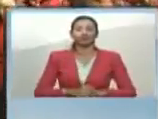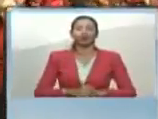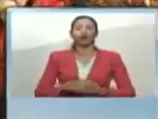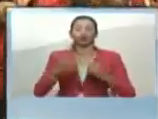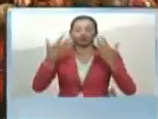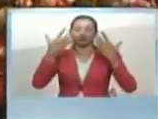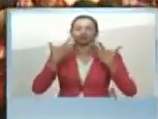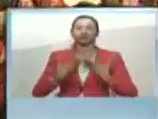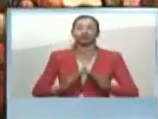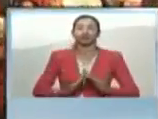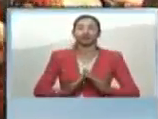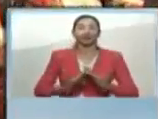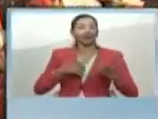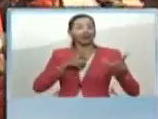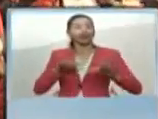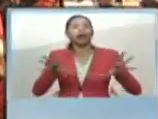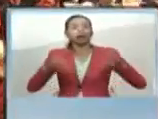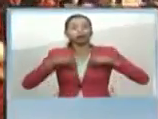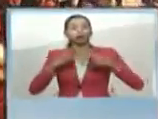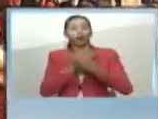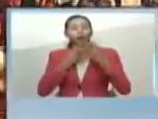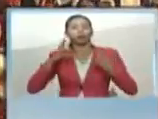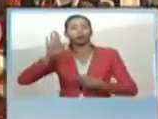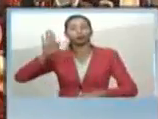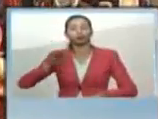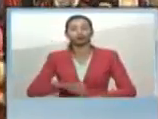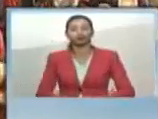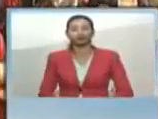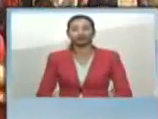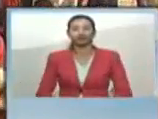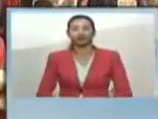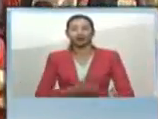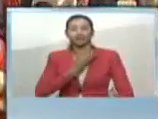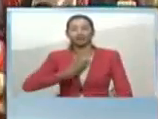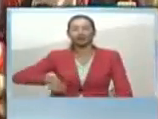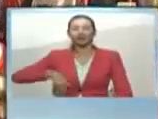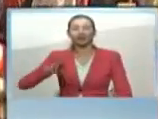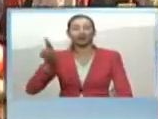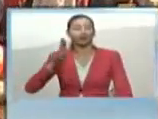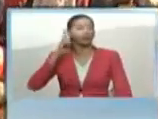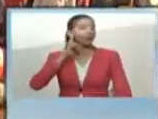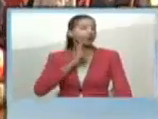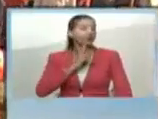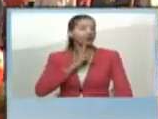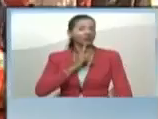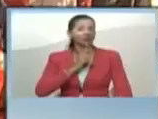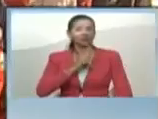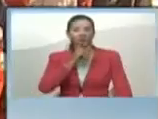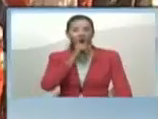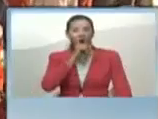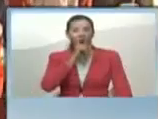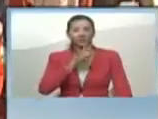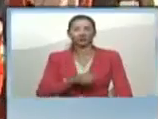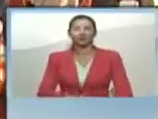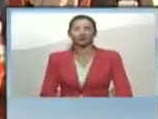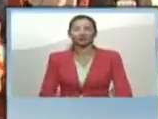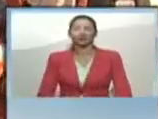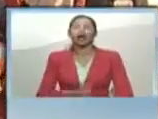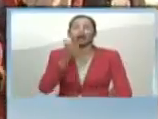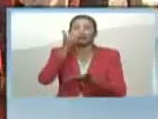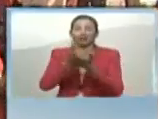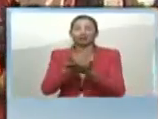investidos e investidas. Y por nuestro presidente de la República, Nicolás Maduro Moro. Amén. Quedan